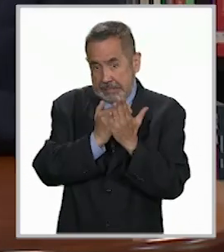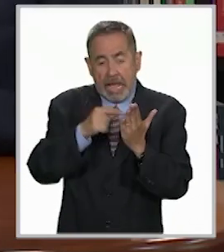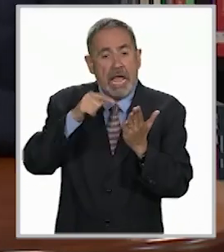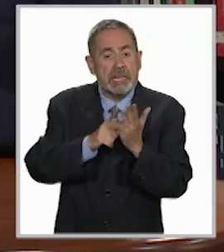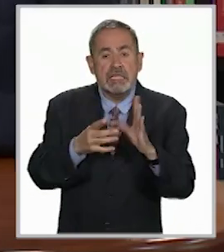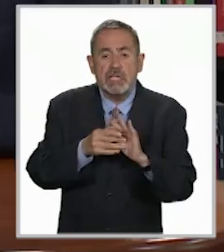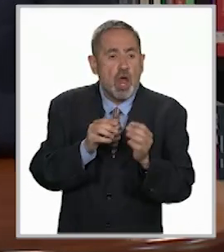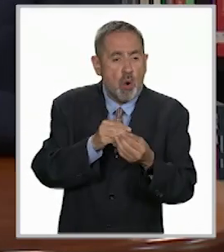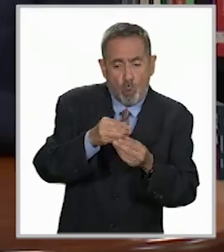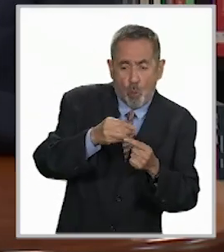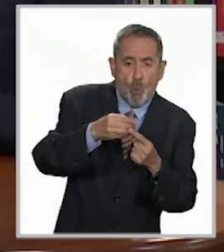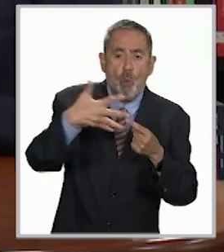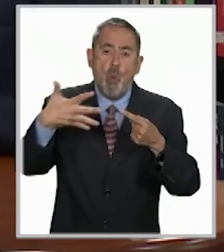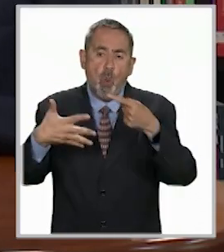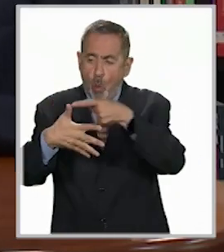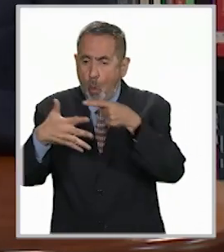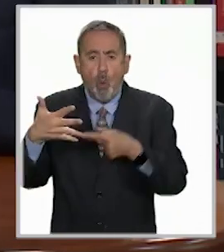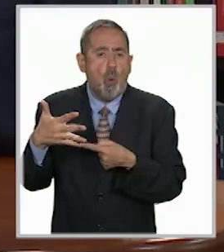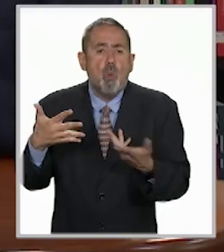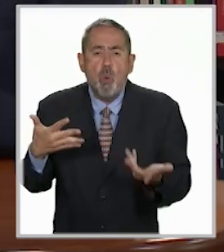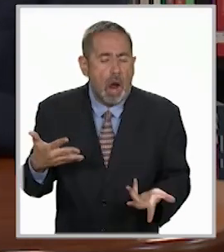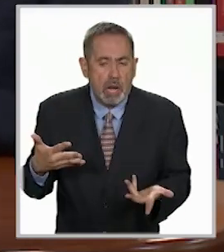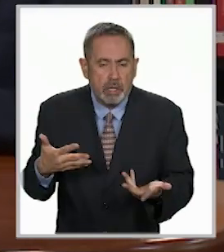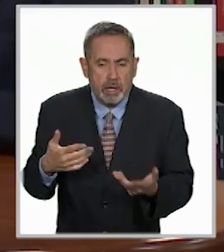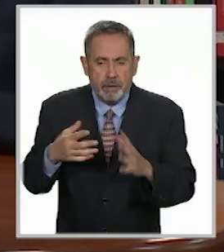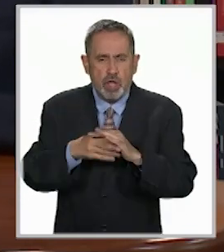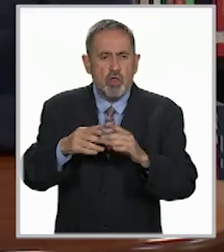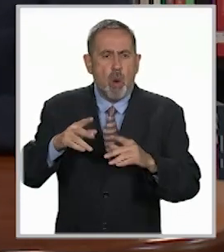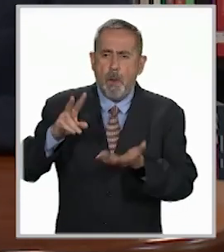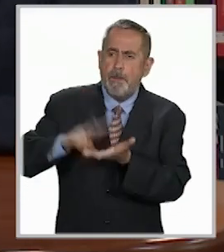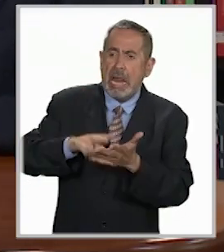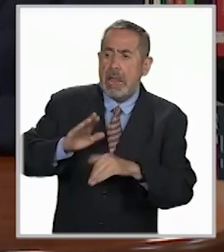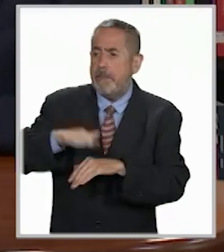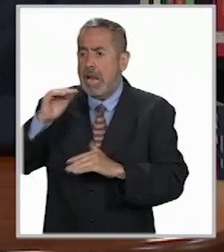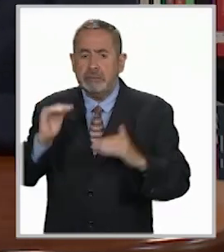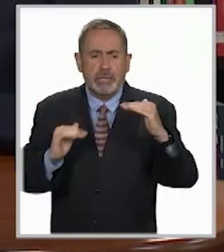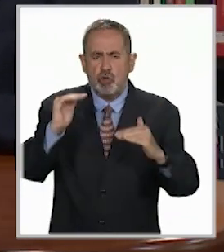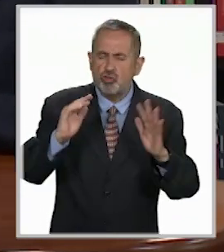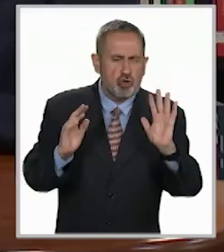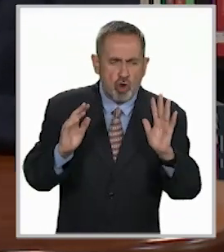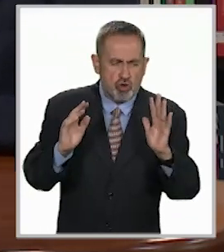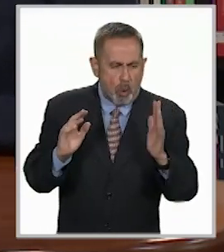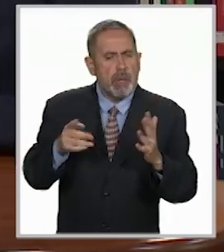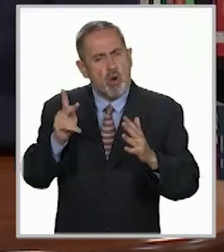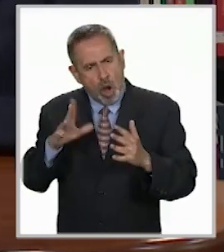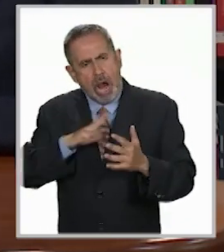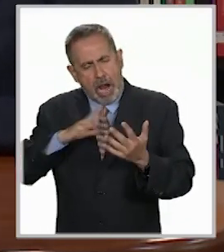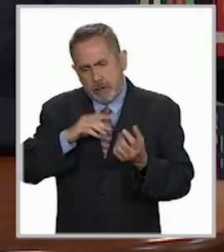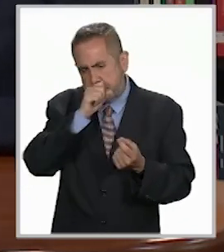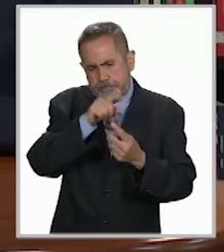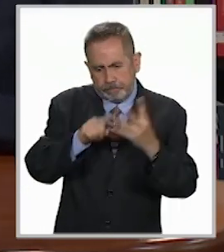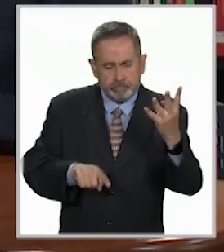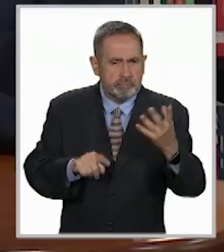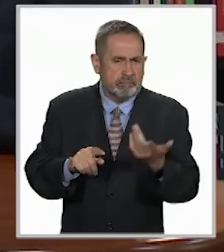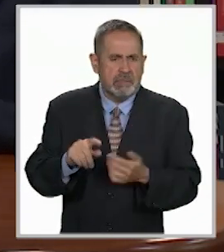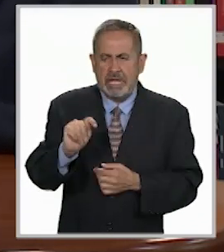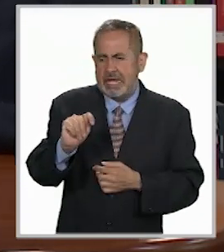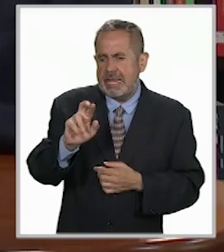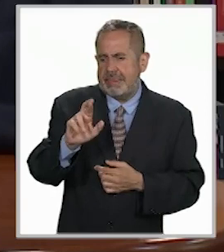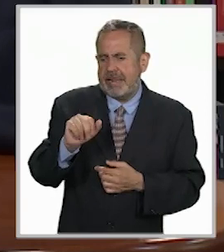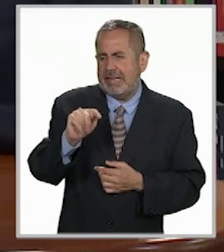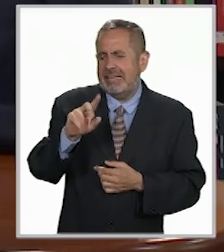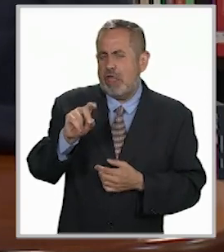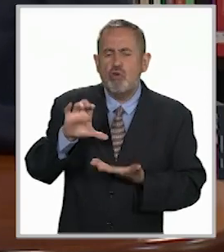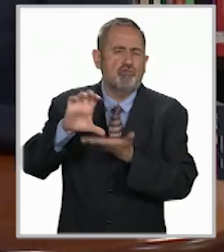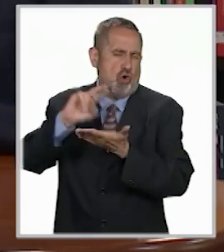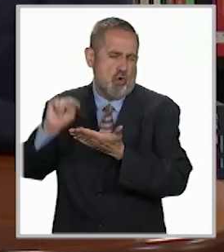habla sobre todas estas fuentes de derecho internacional, en primer lugar, y no es que tengan una jerarquía superior, pero sí tienen mayor aplicación los